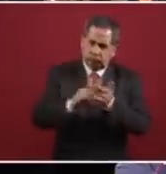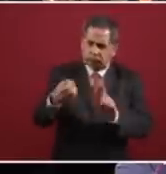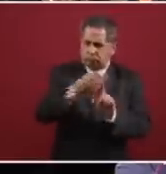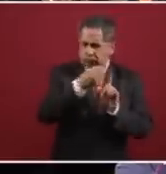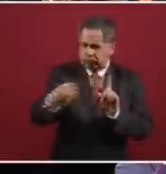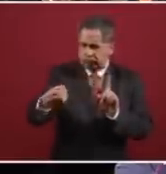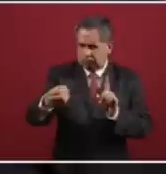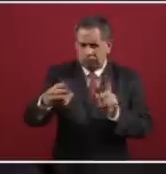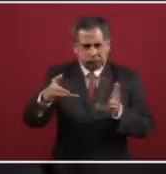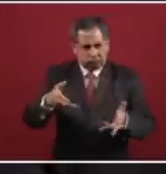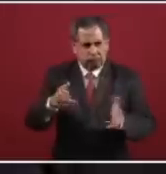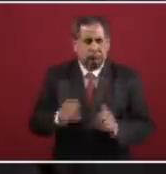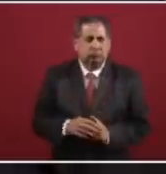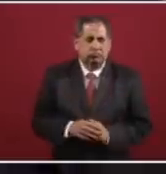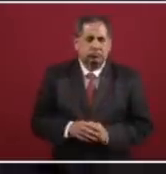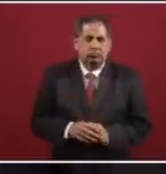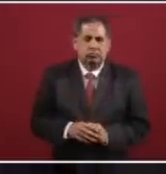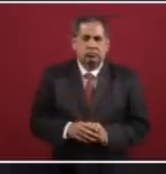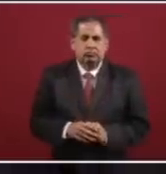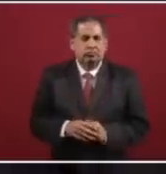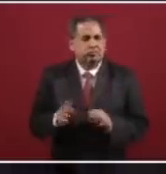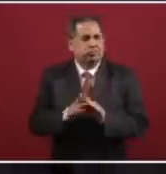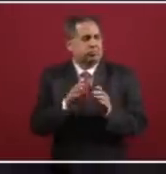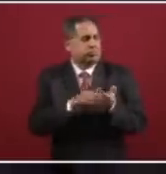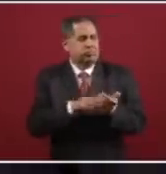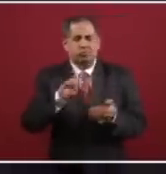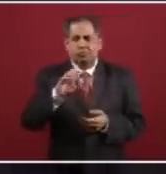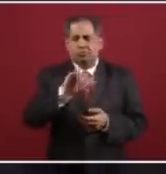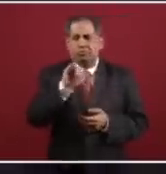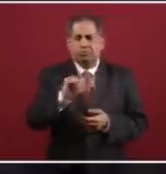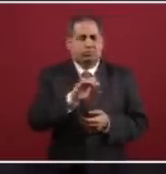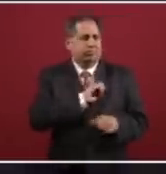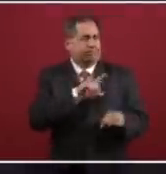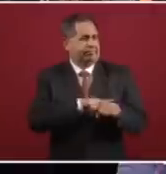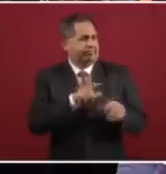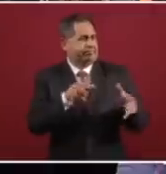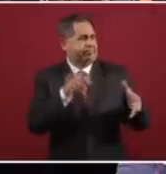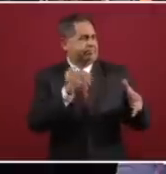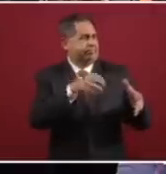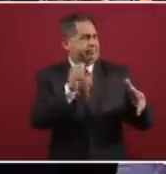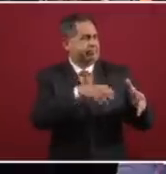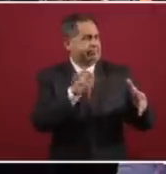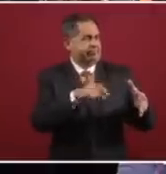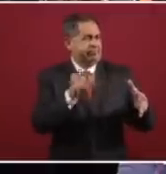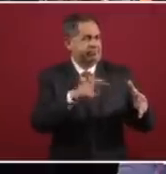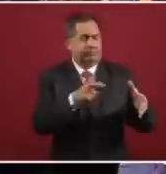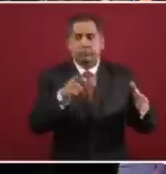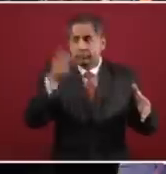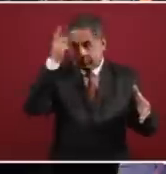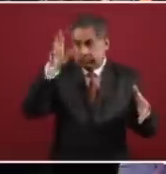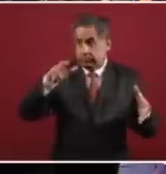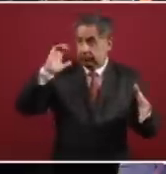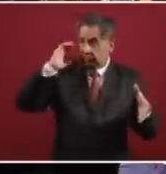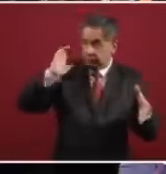sea, como una caja de ahorro especial para altos funcionarios públicos,